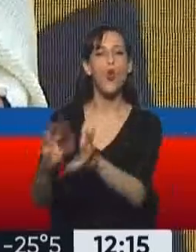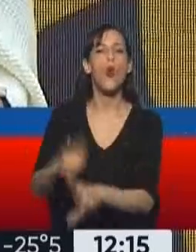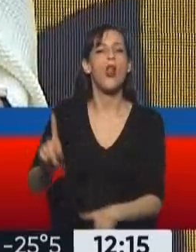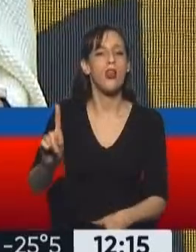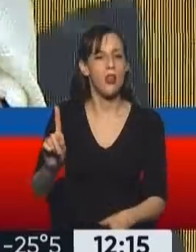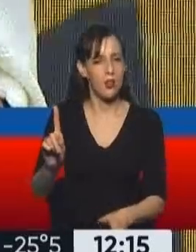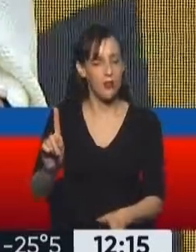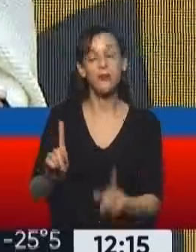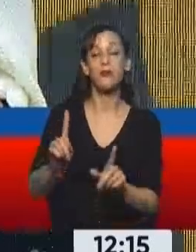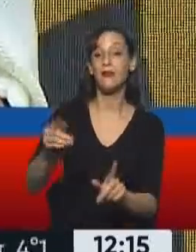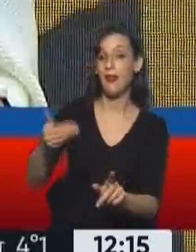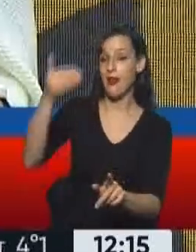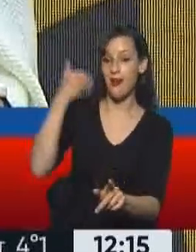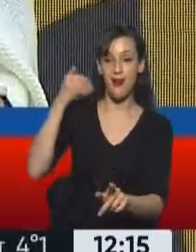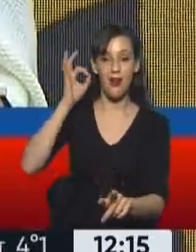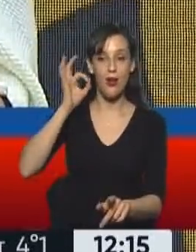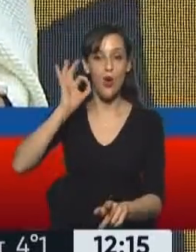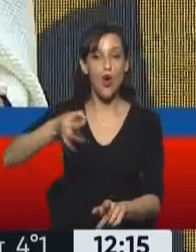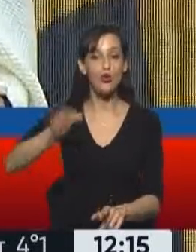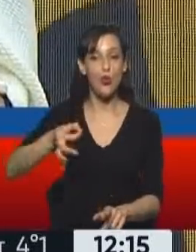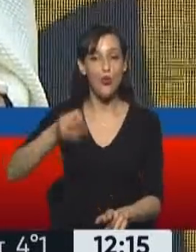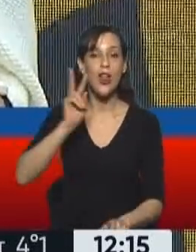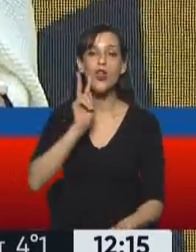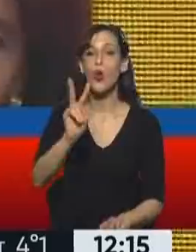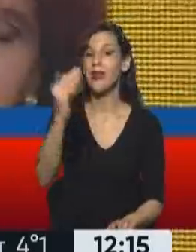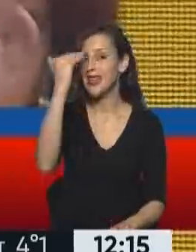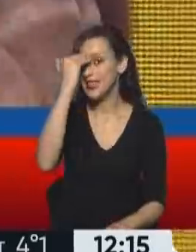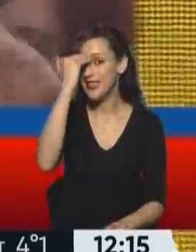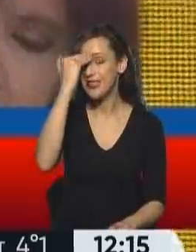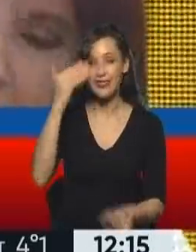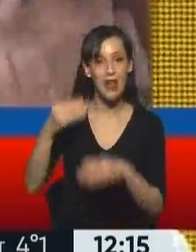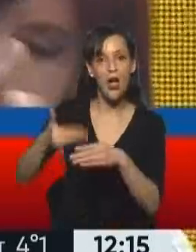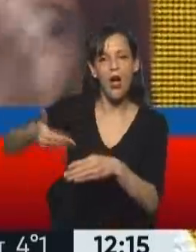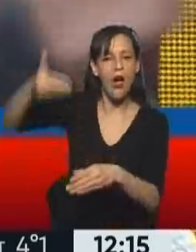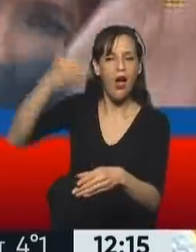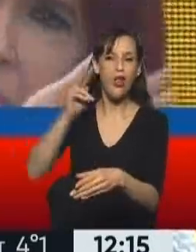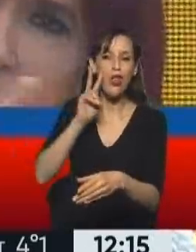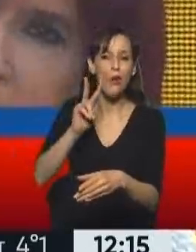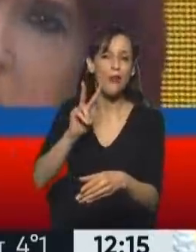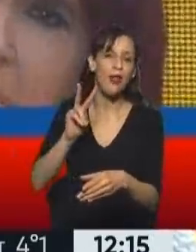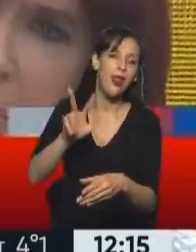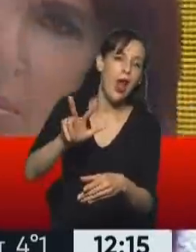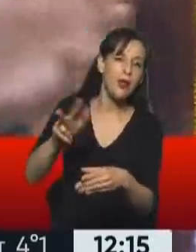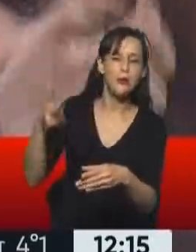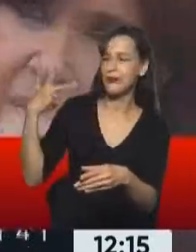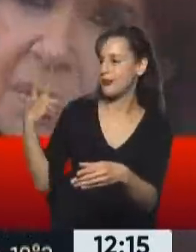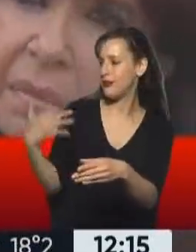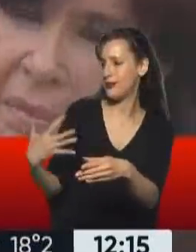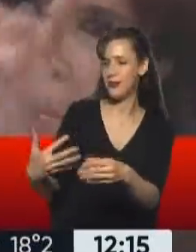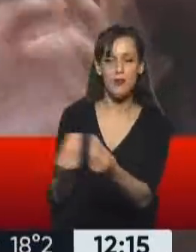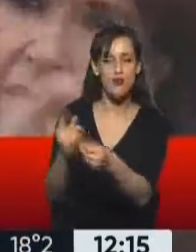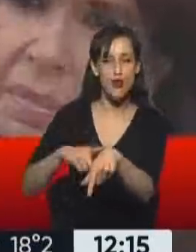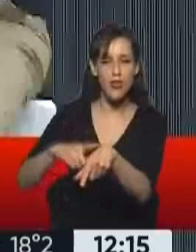allá por octubre del 2015 había pasado tanto, del 2003, 12 años, que pensaron que era común en